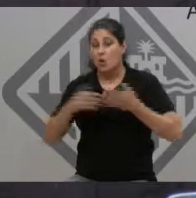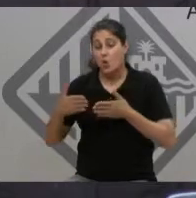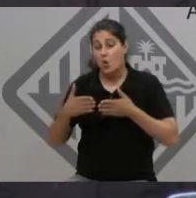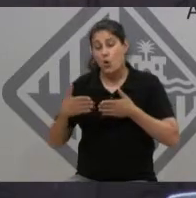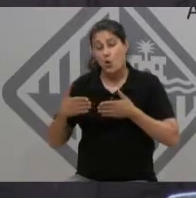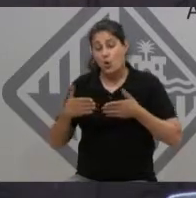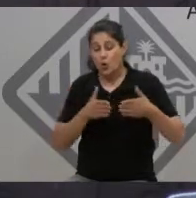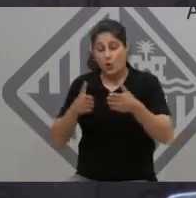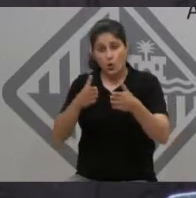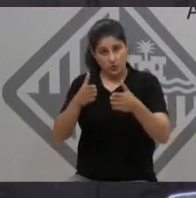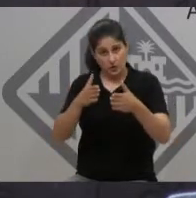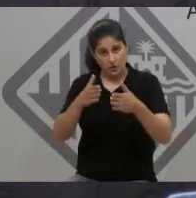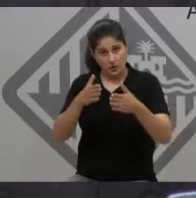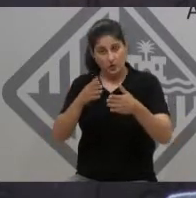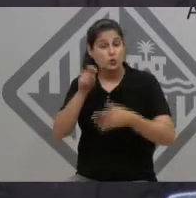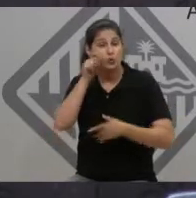accesible en la ciudad.